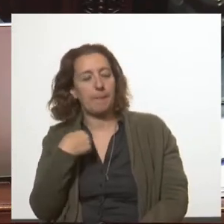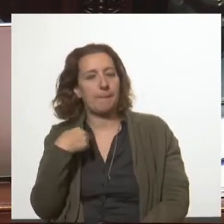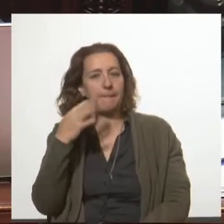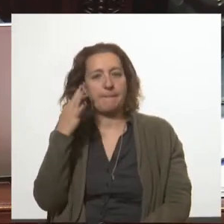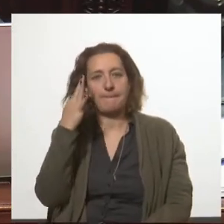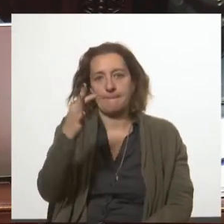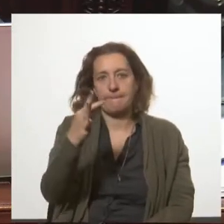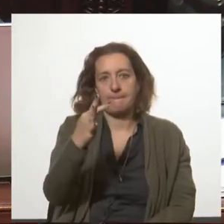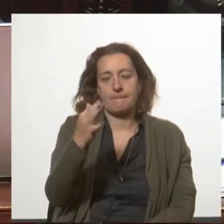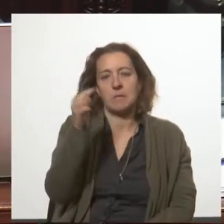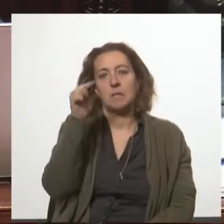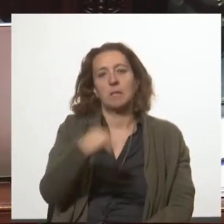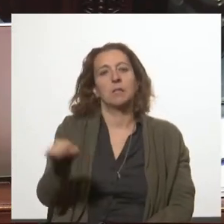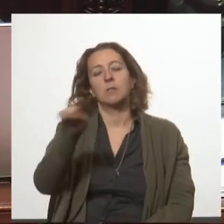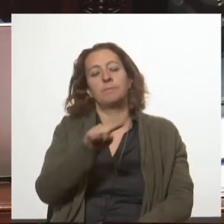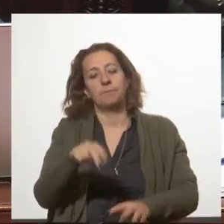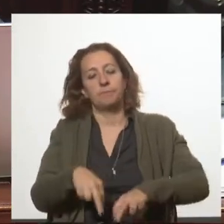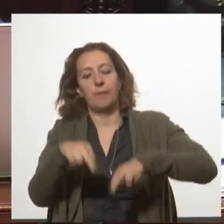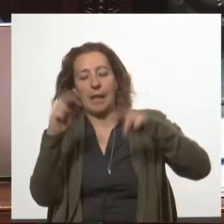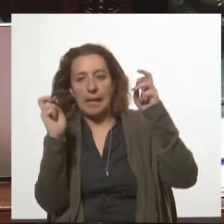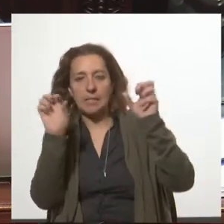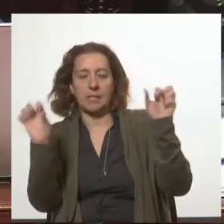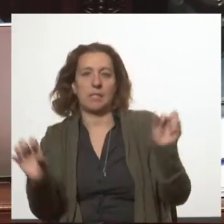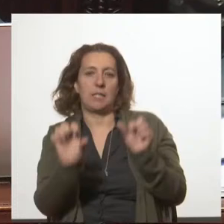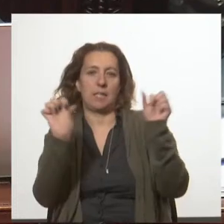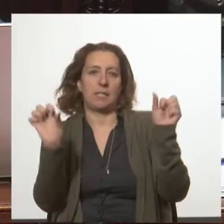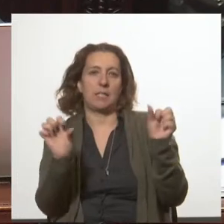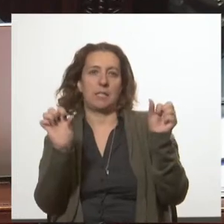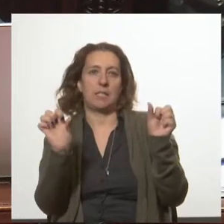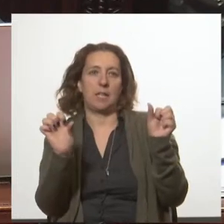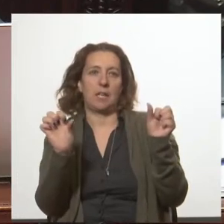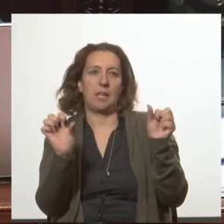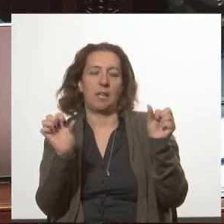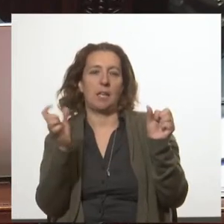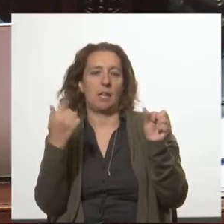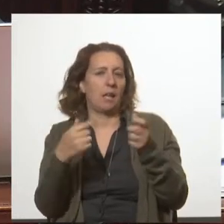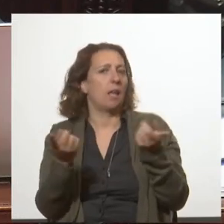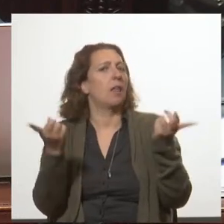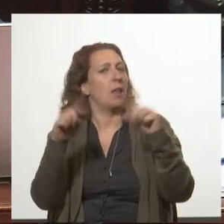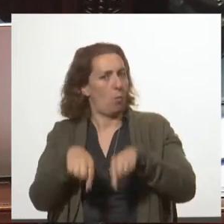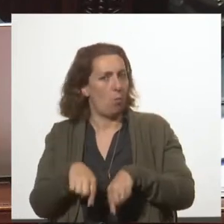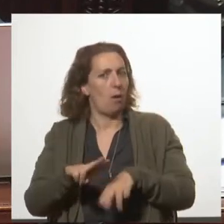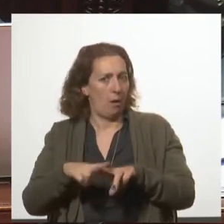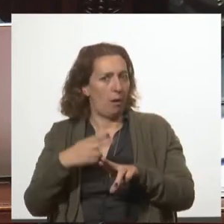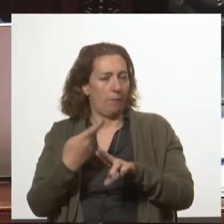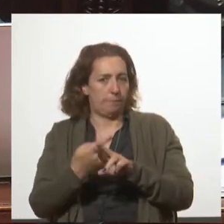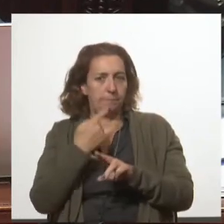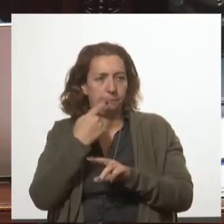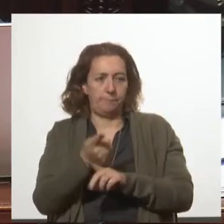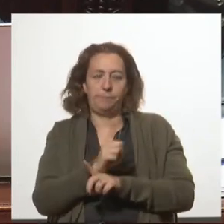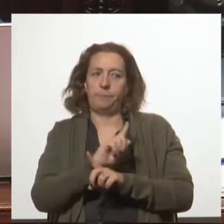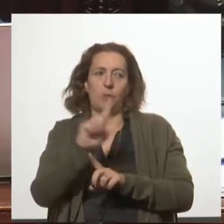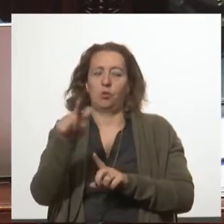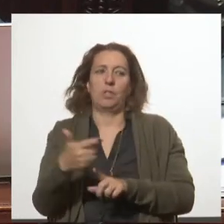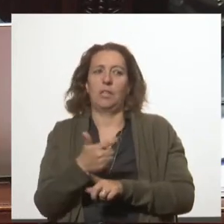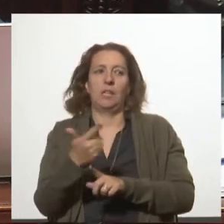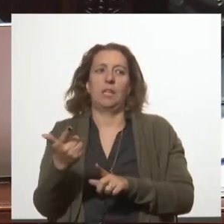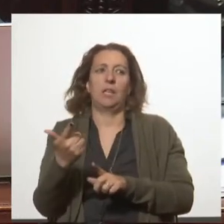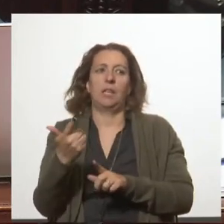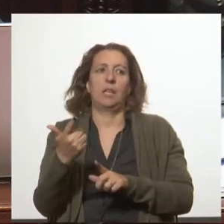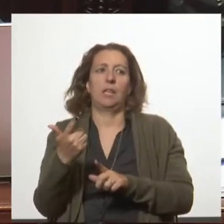de esos análisis que se hacían que de vuelta digo realmente no reviste en la naturaleza